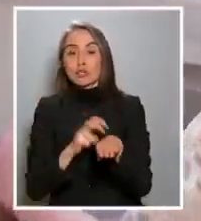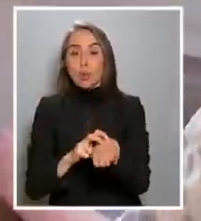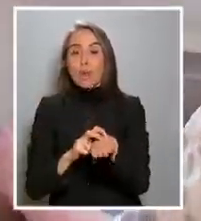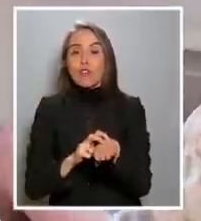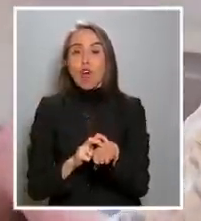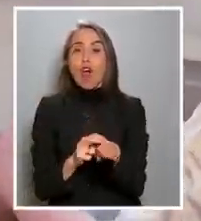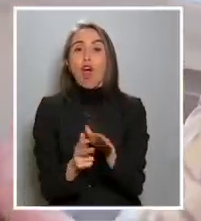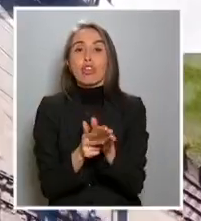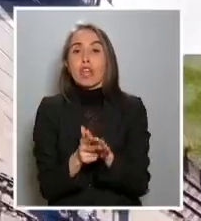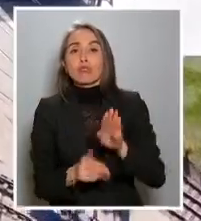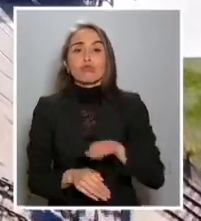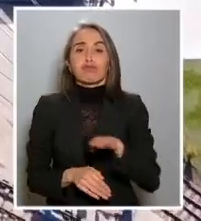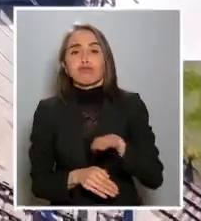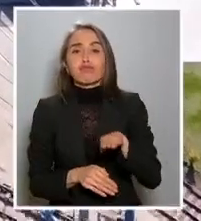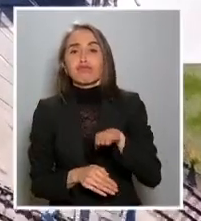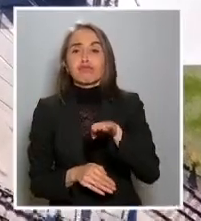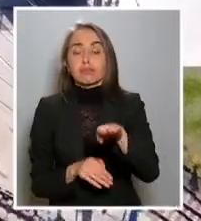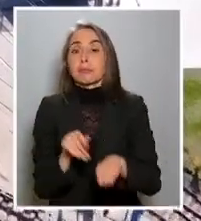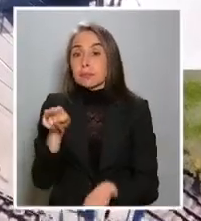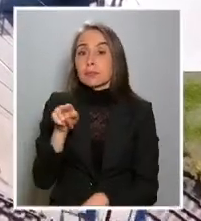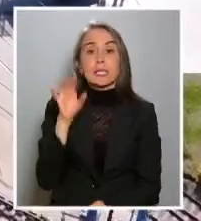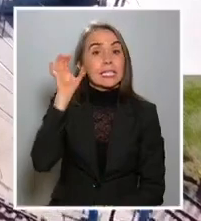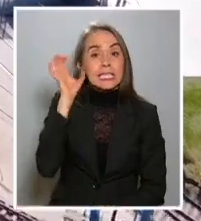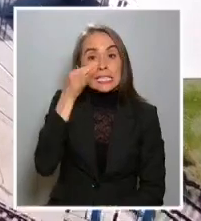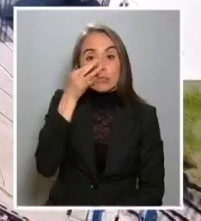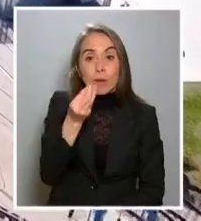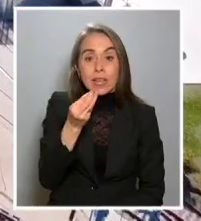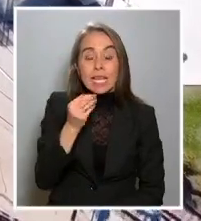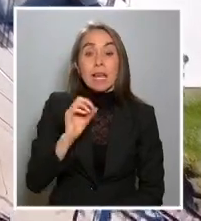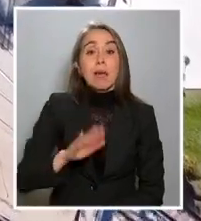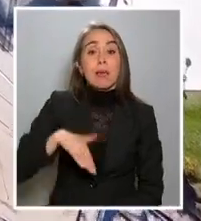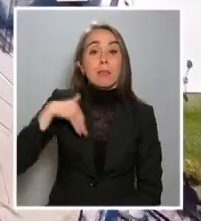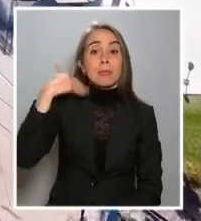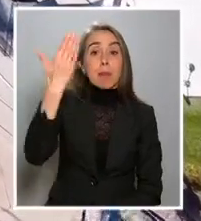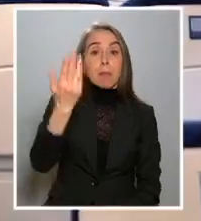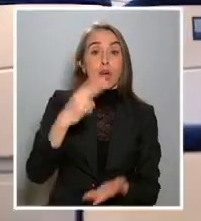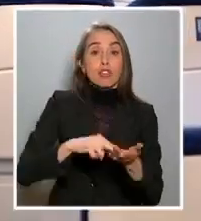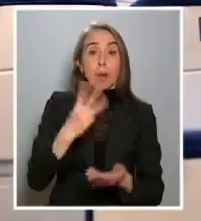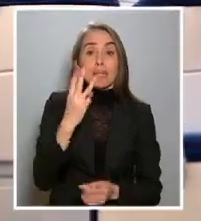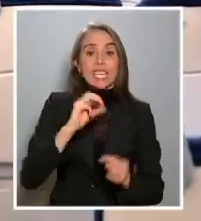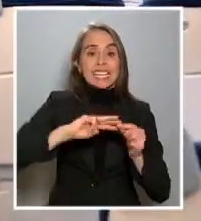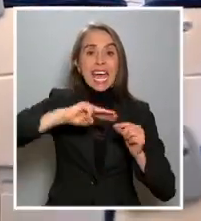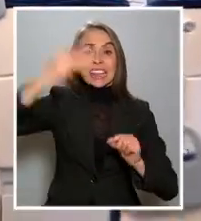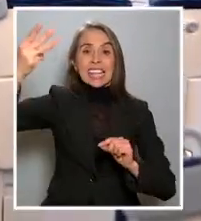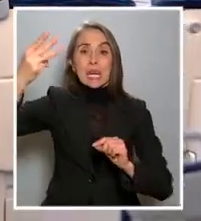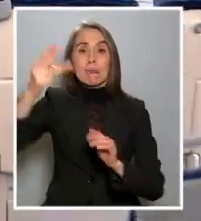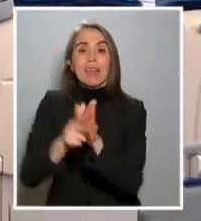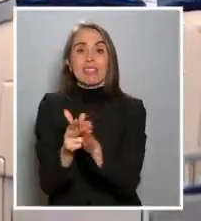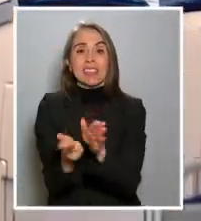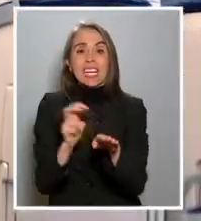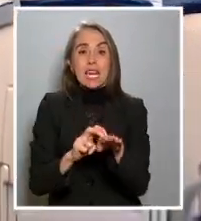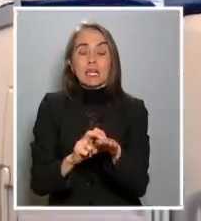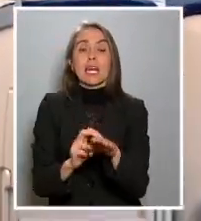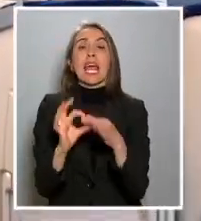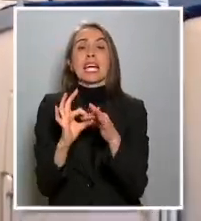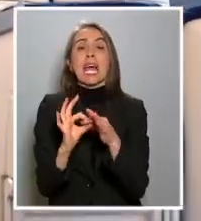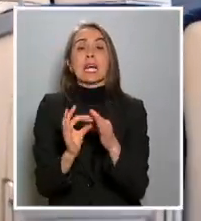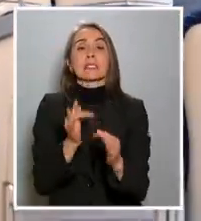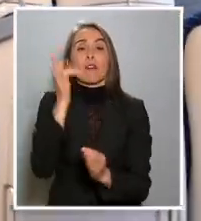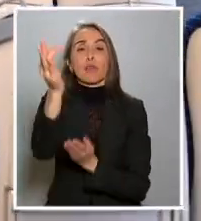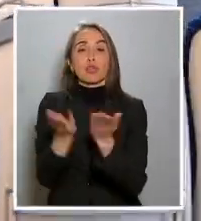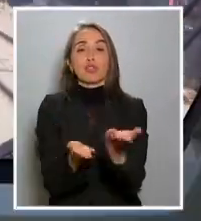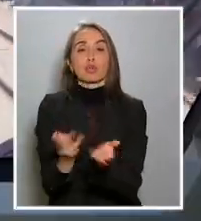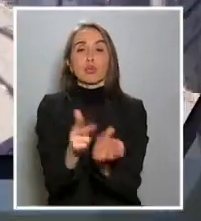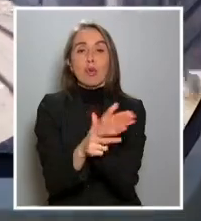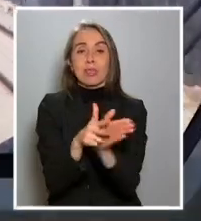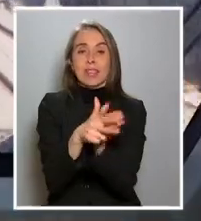tren. Cifra que, escuchen bien, vamos a triplicar en 2030 gracias a los futuros servicios. Como